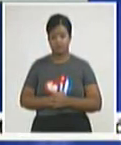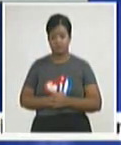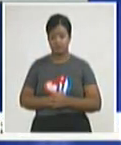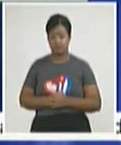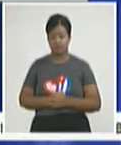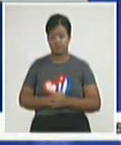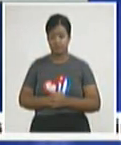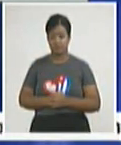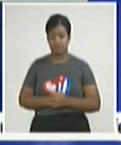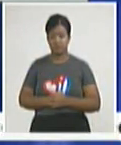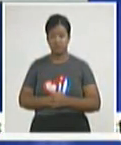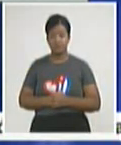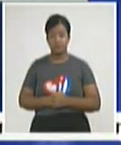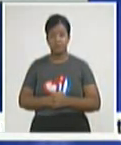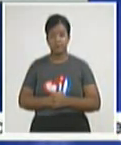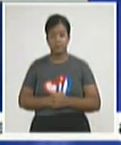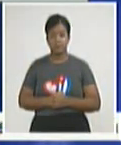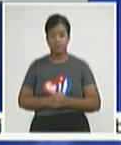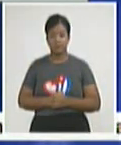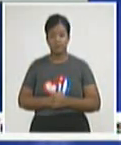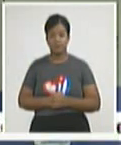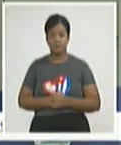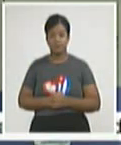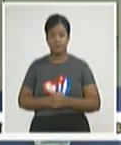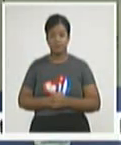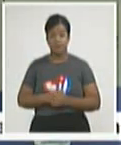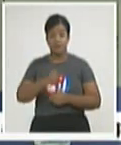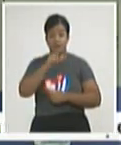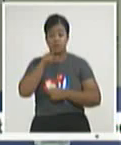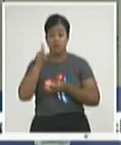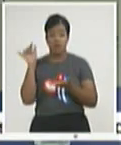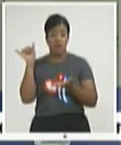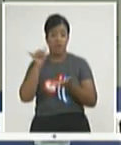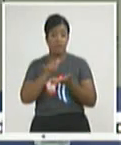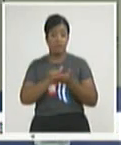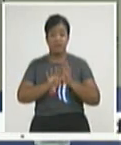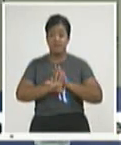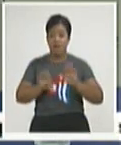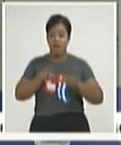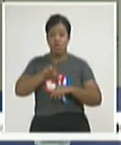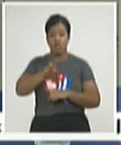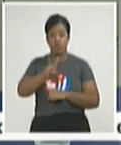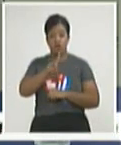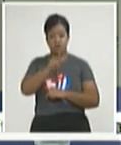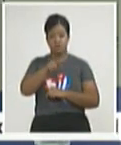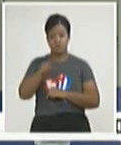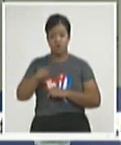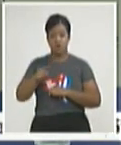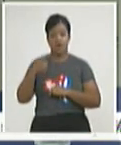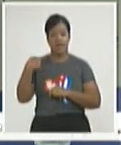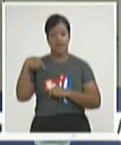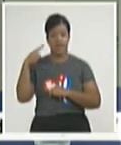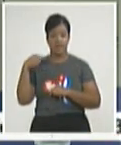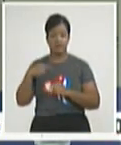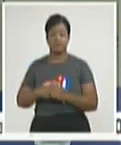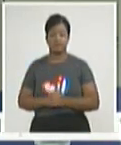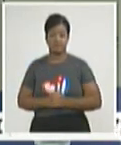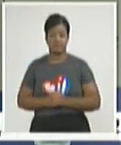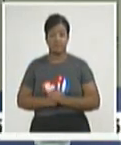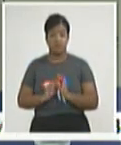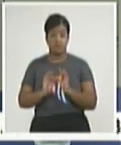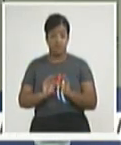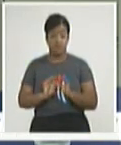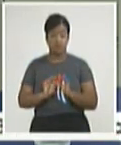más. Importados, como dijimos ya, 12 pacientes diagnosticados en el día de ayer, podemos decir que